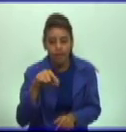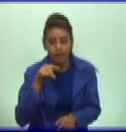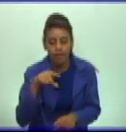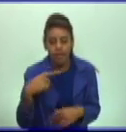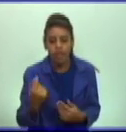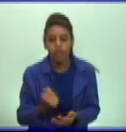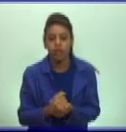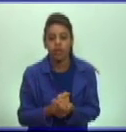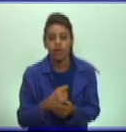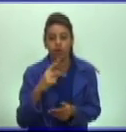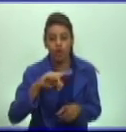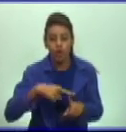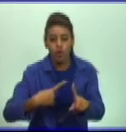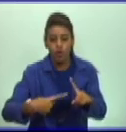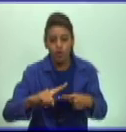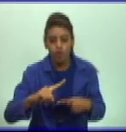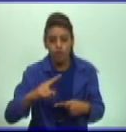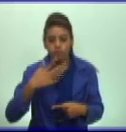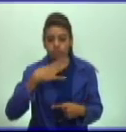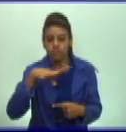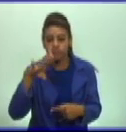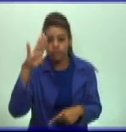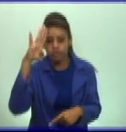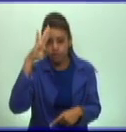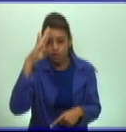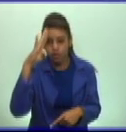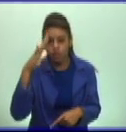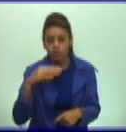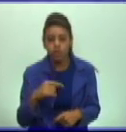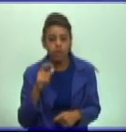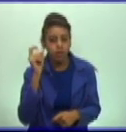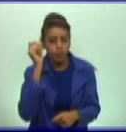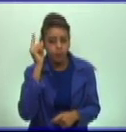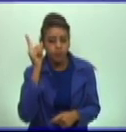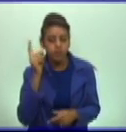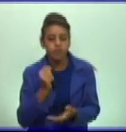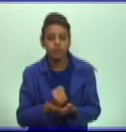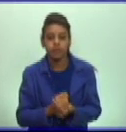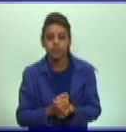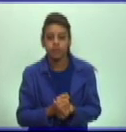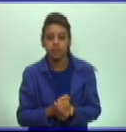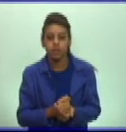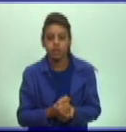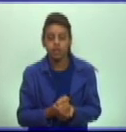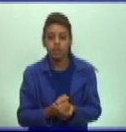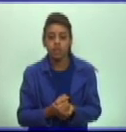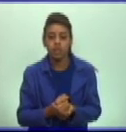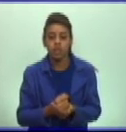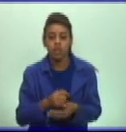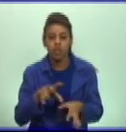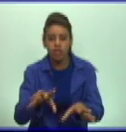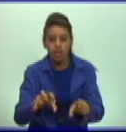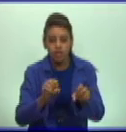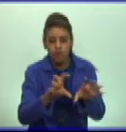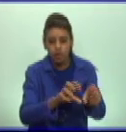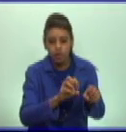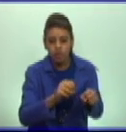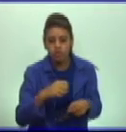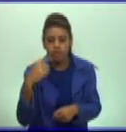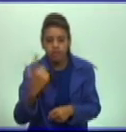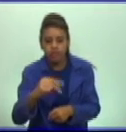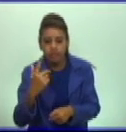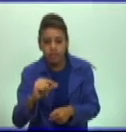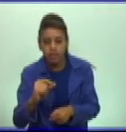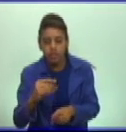se contrapusiera al gobierno cubano utilizando el diversionismo ideológico. Estimularon el secuestro de embarcaciones para